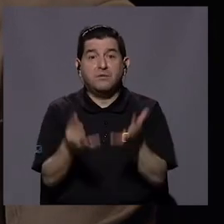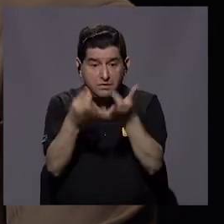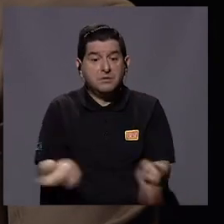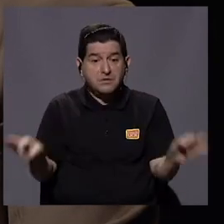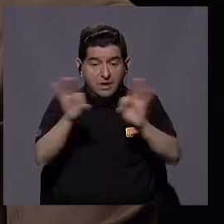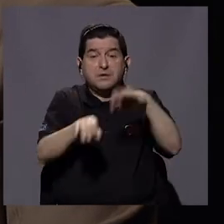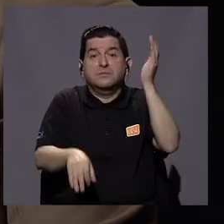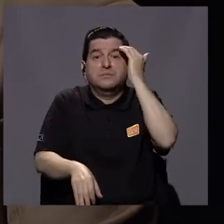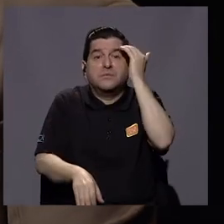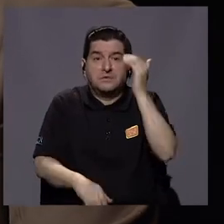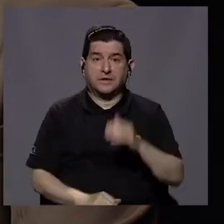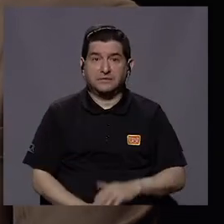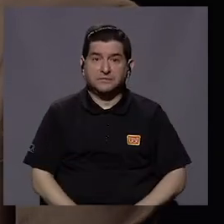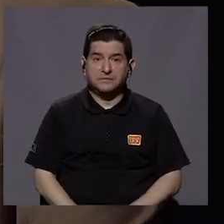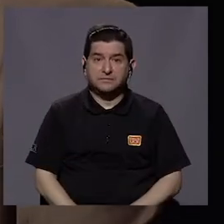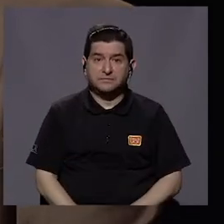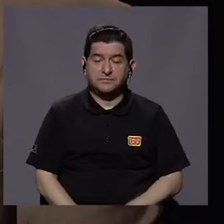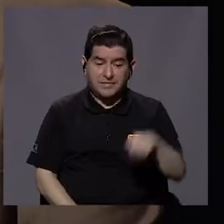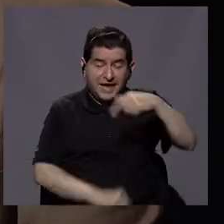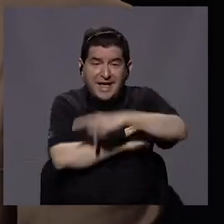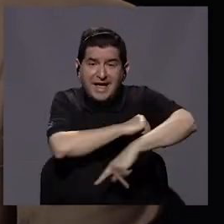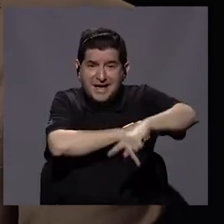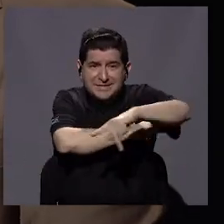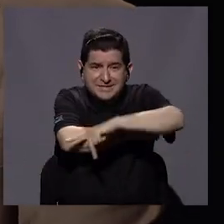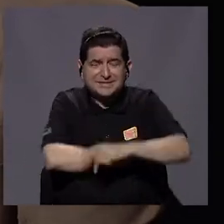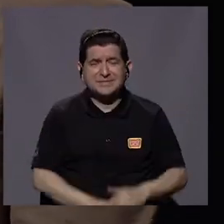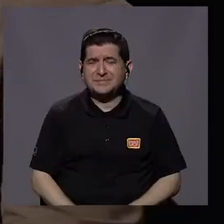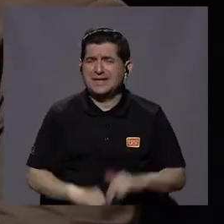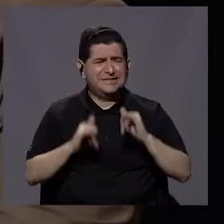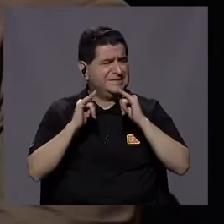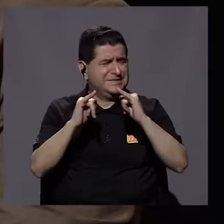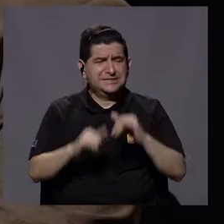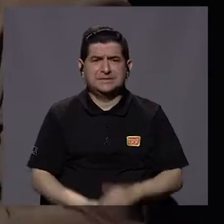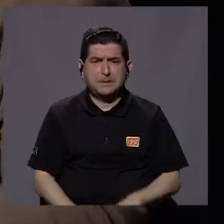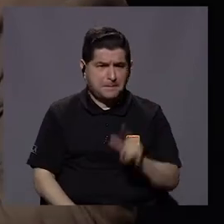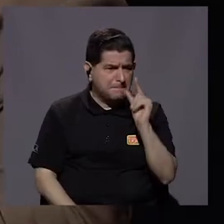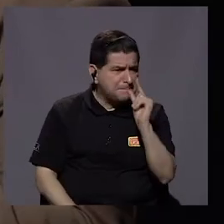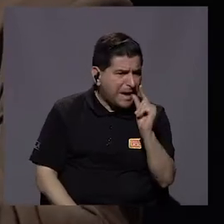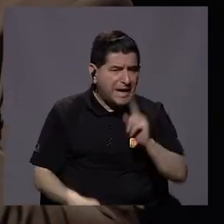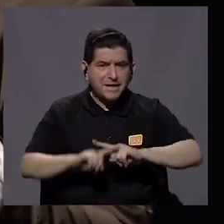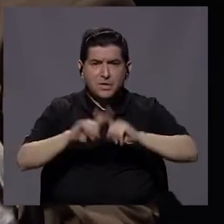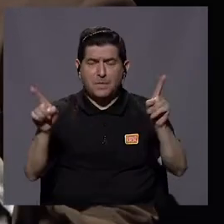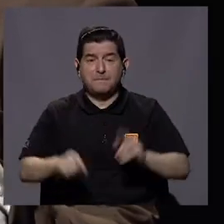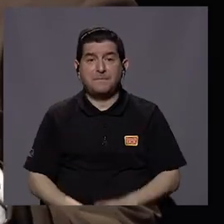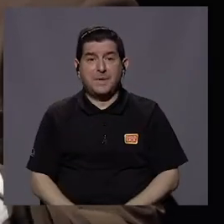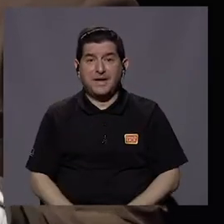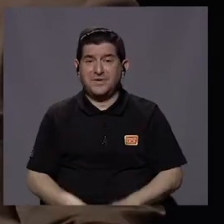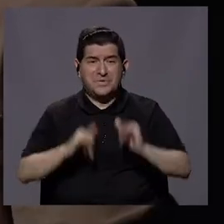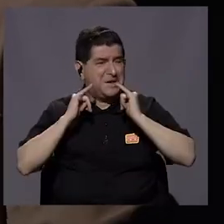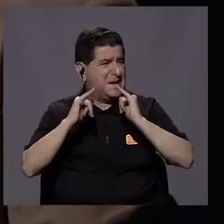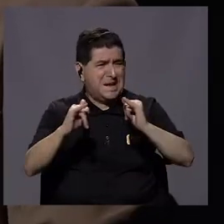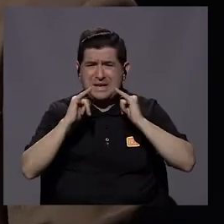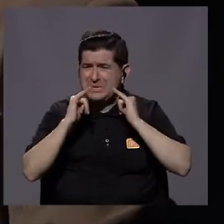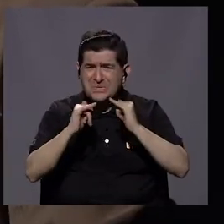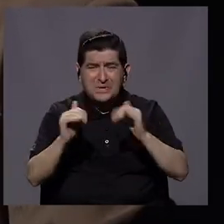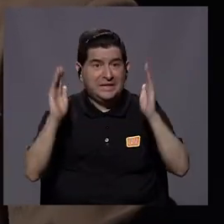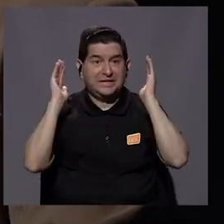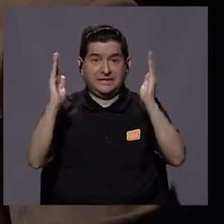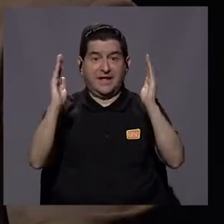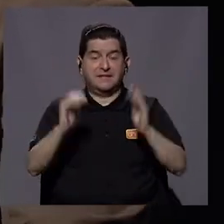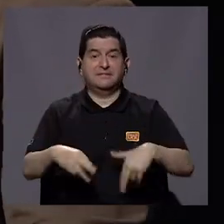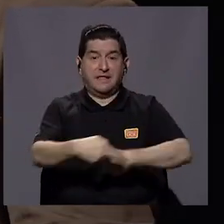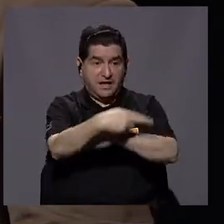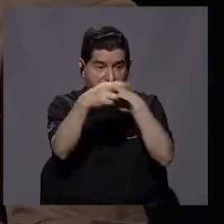¿Por qué? Porque este país es altamente desigual. Es muy pequeño, pero es enorme, abismalmente desigual. Usted